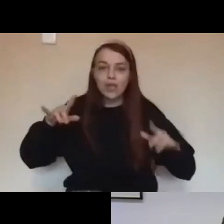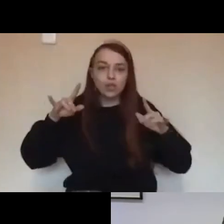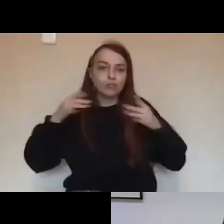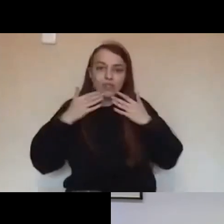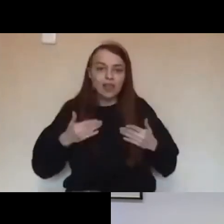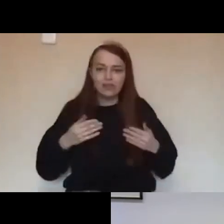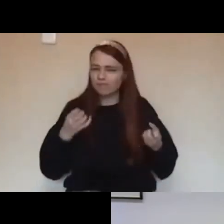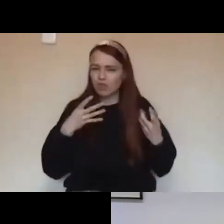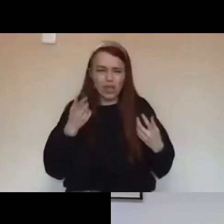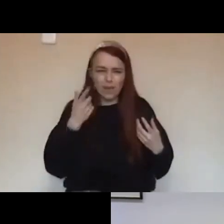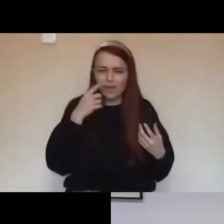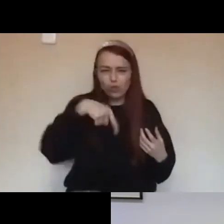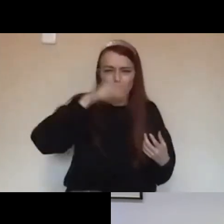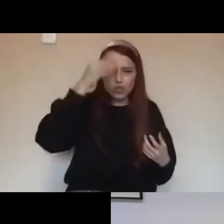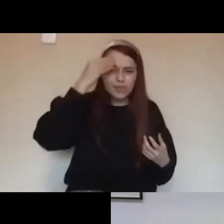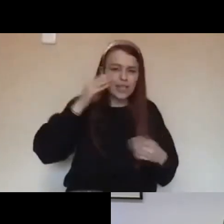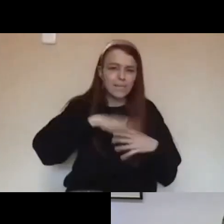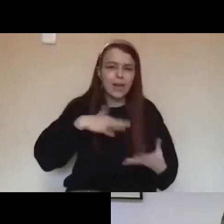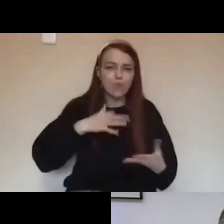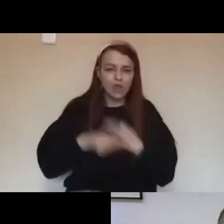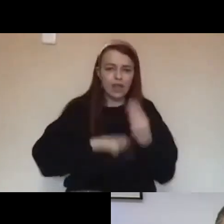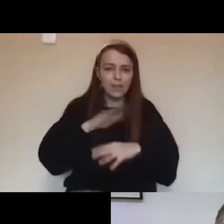Contadme, ¿qué habéis pensado para ello?